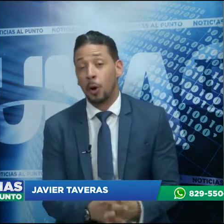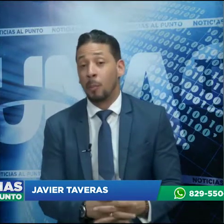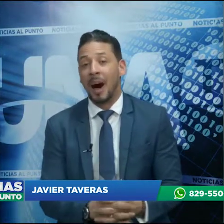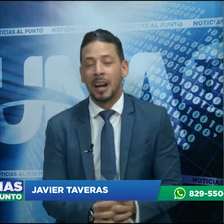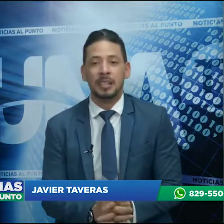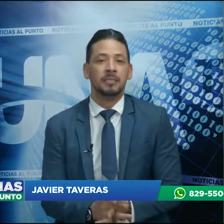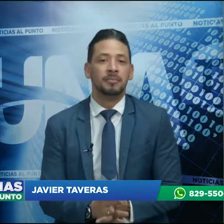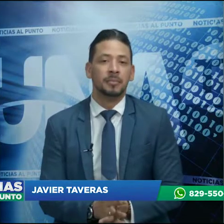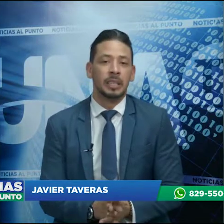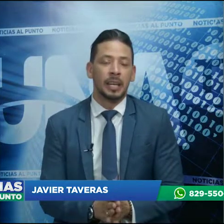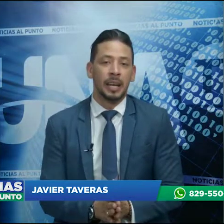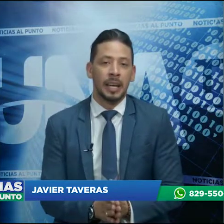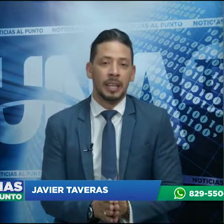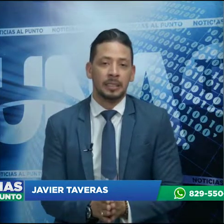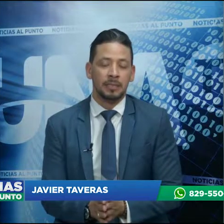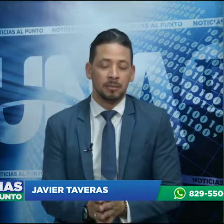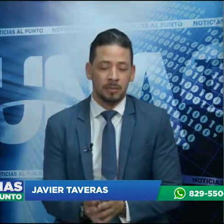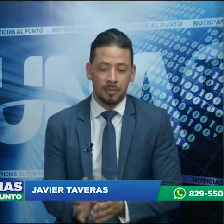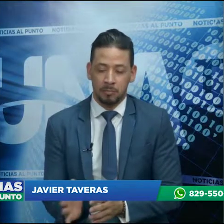normal